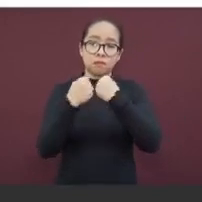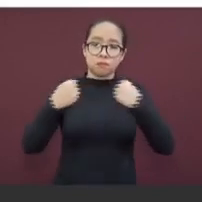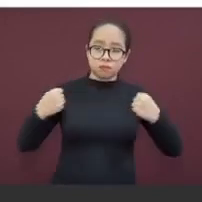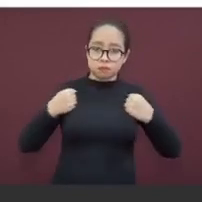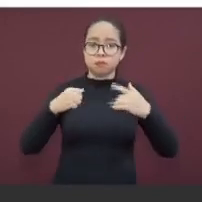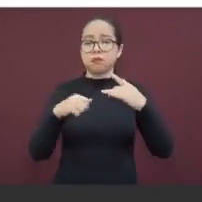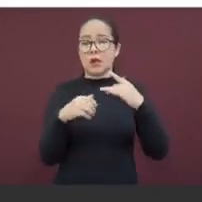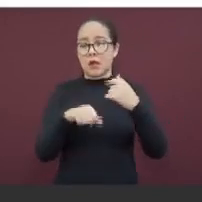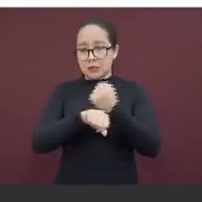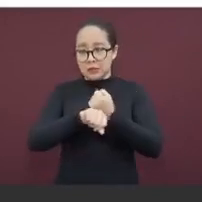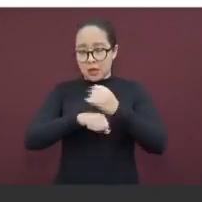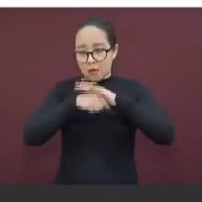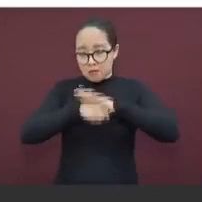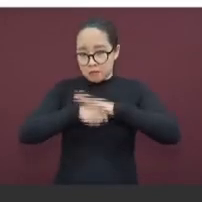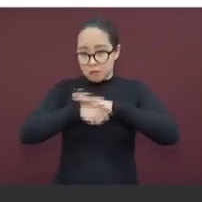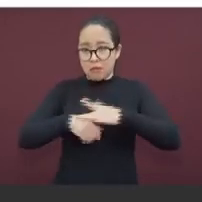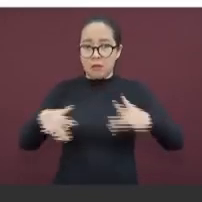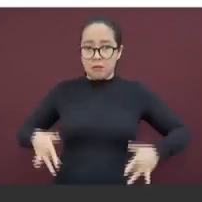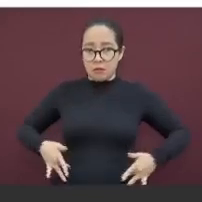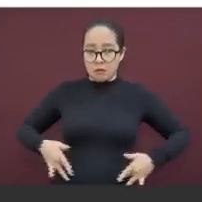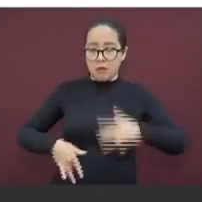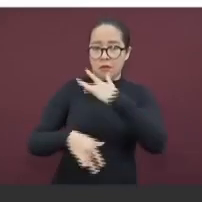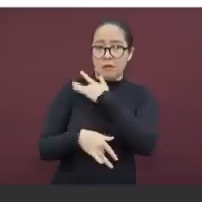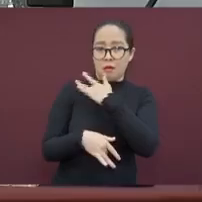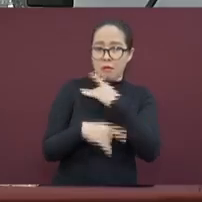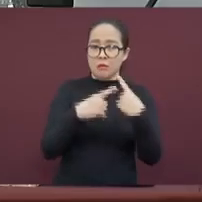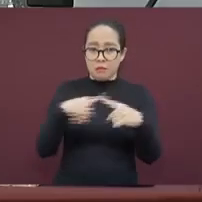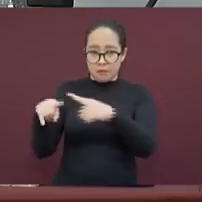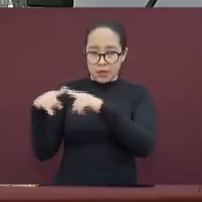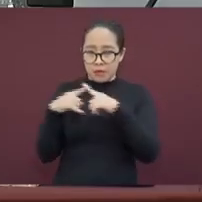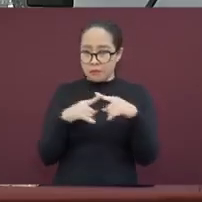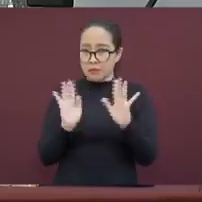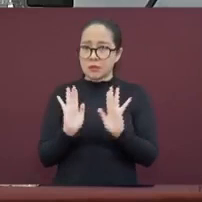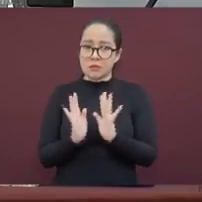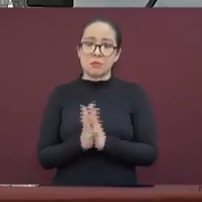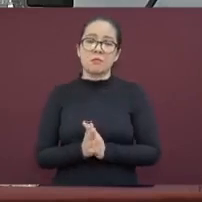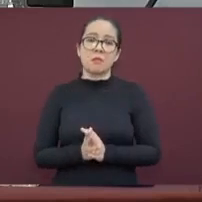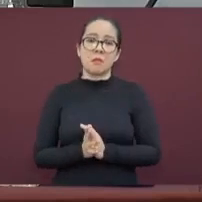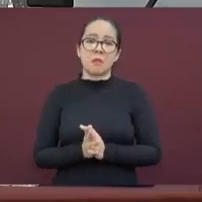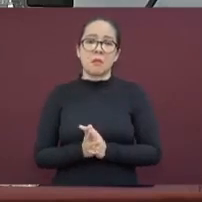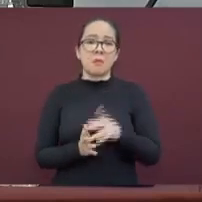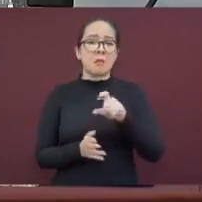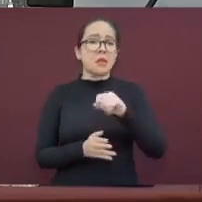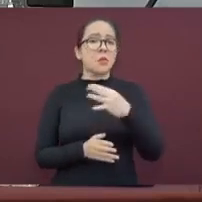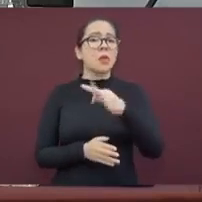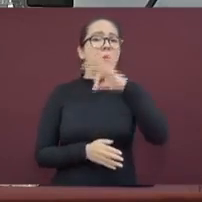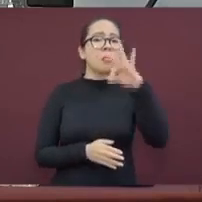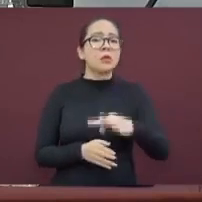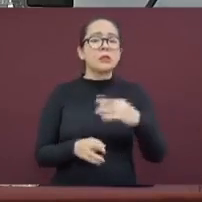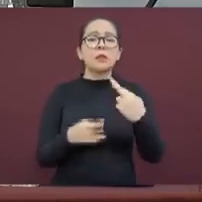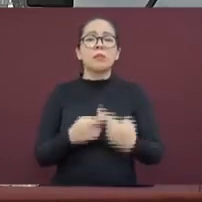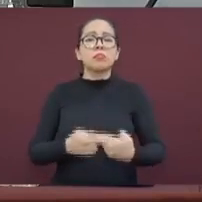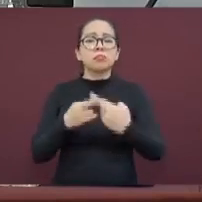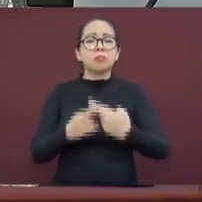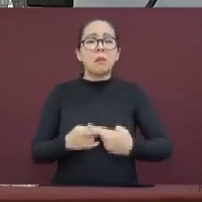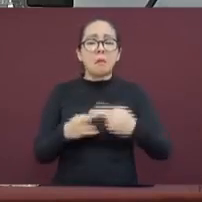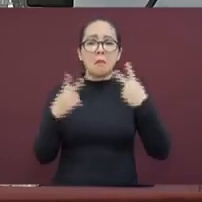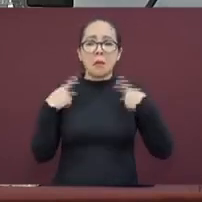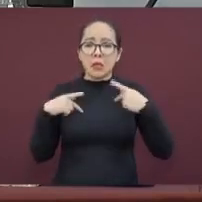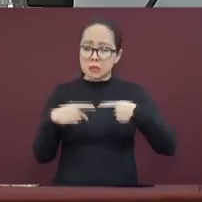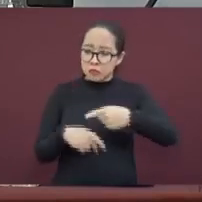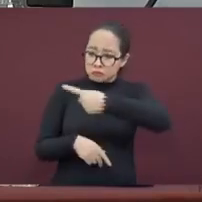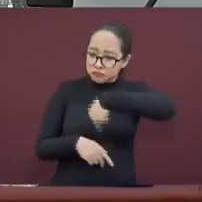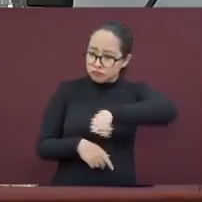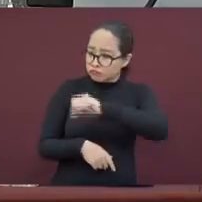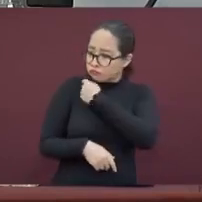obesidad enfermedad renal cardiaca entre otras pero el 24% restante eran pacientes aparentemente